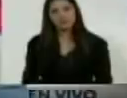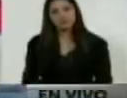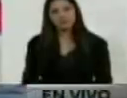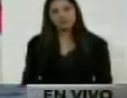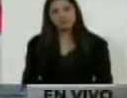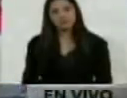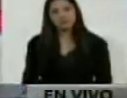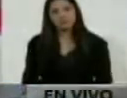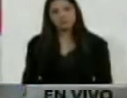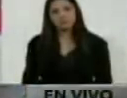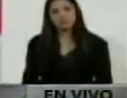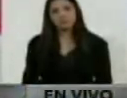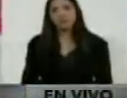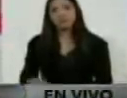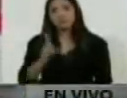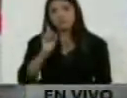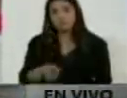y debe